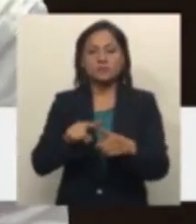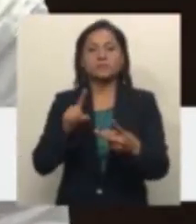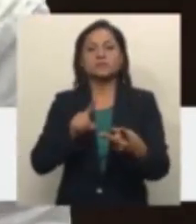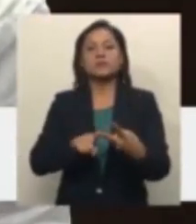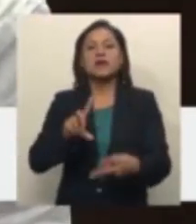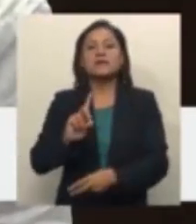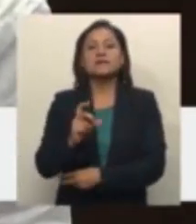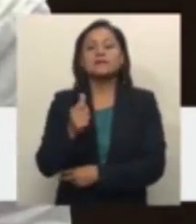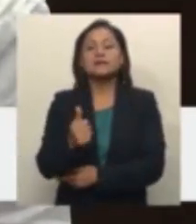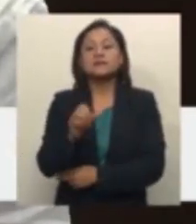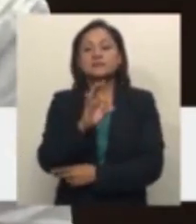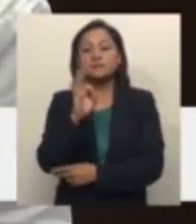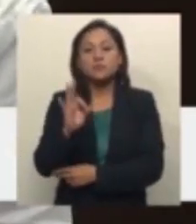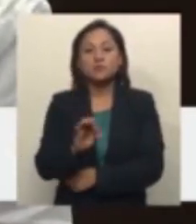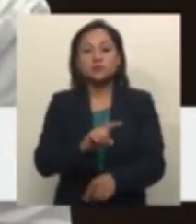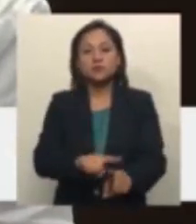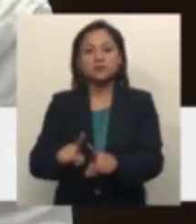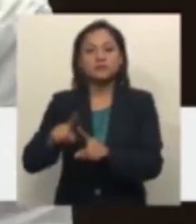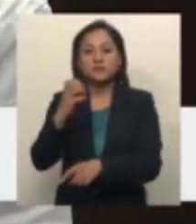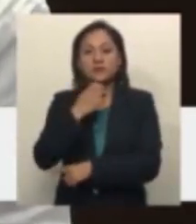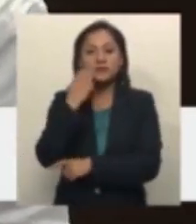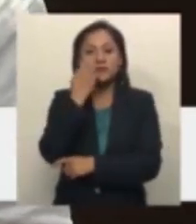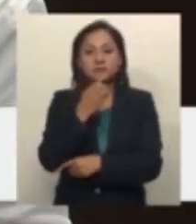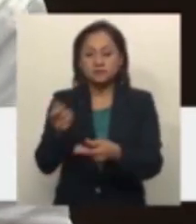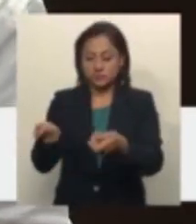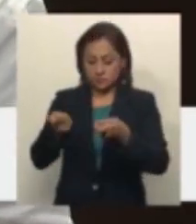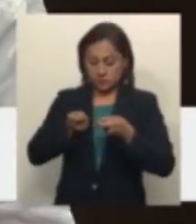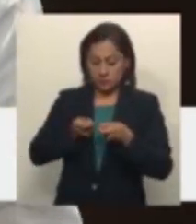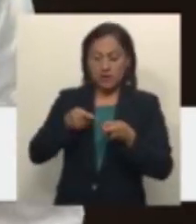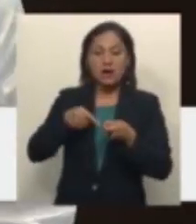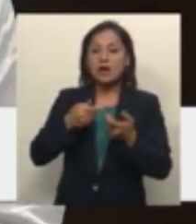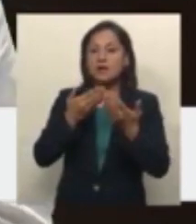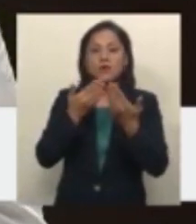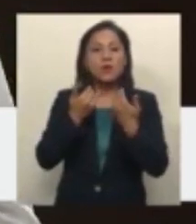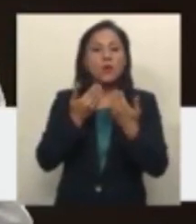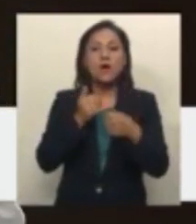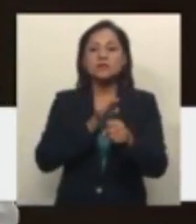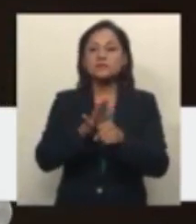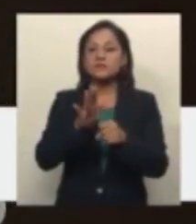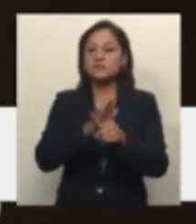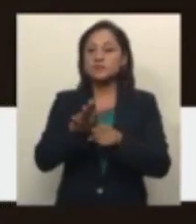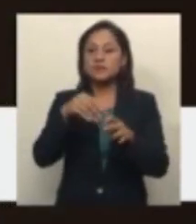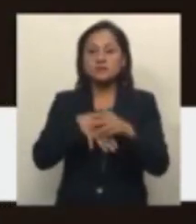36% de las escuelas que recibimos no tienen drenaje.